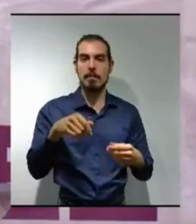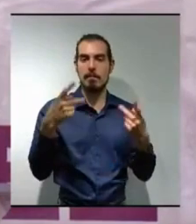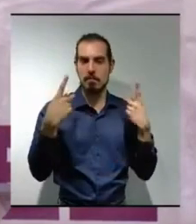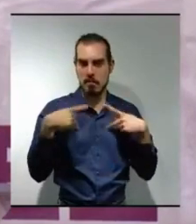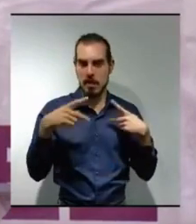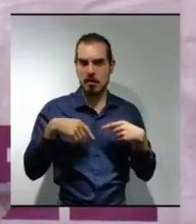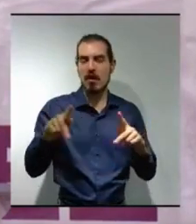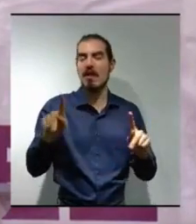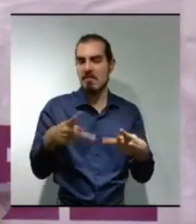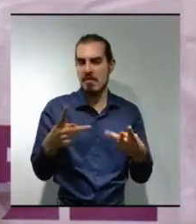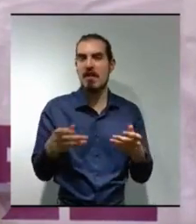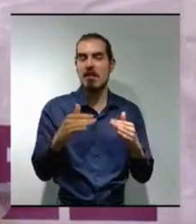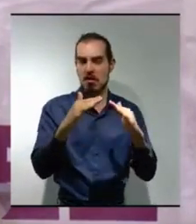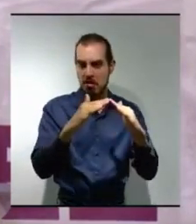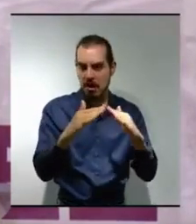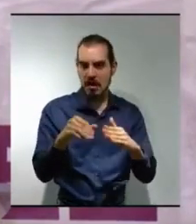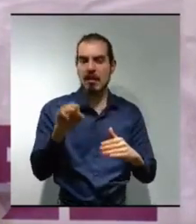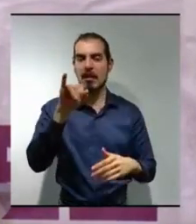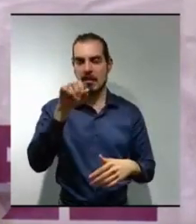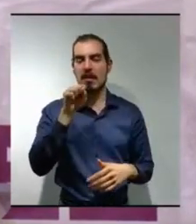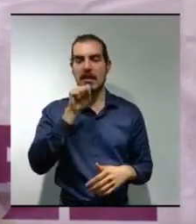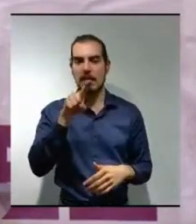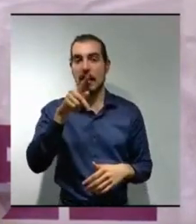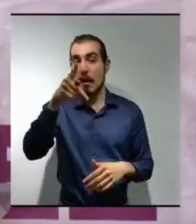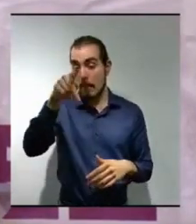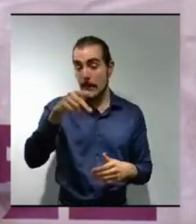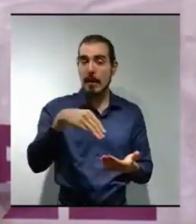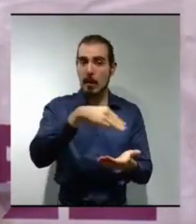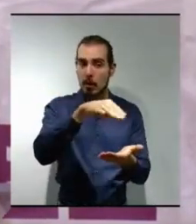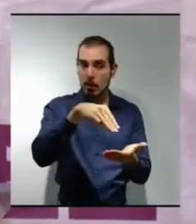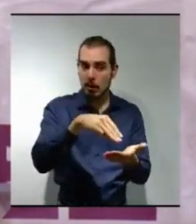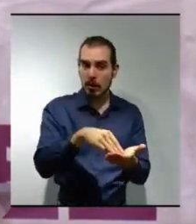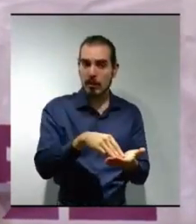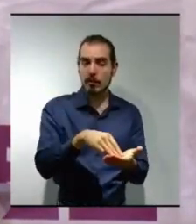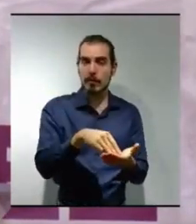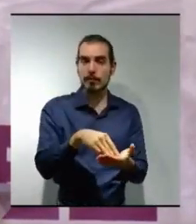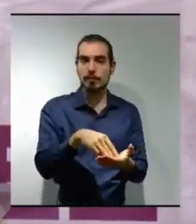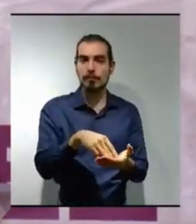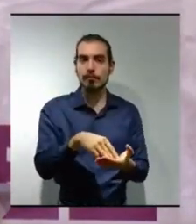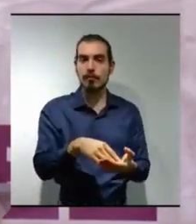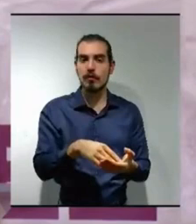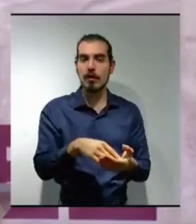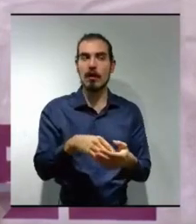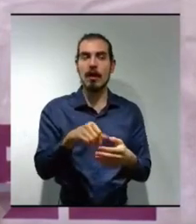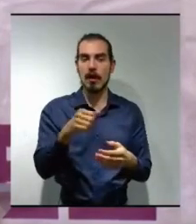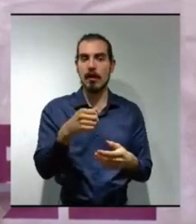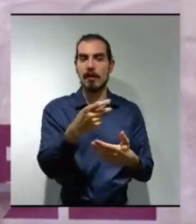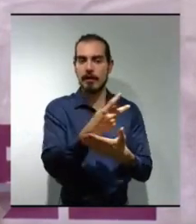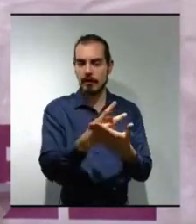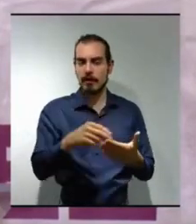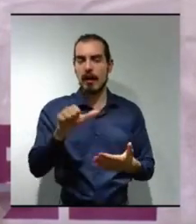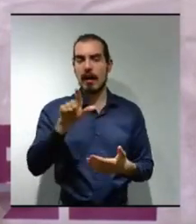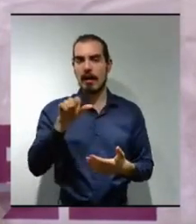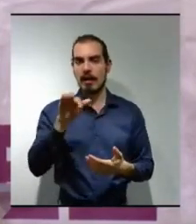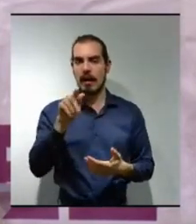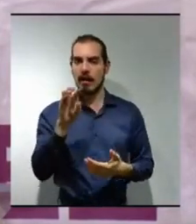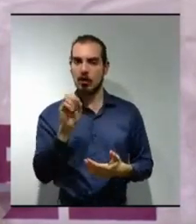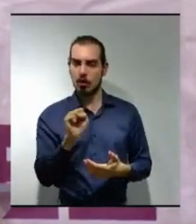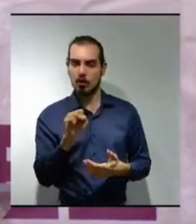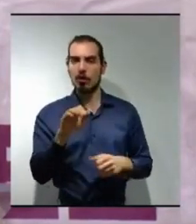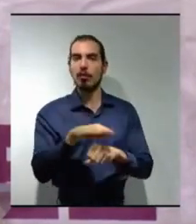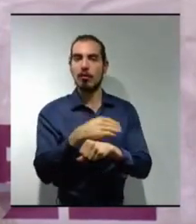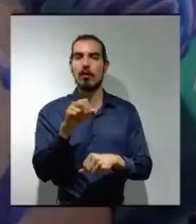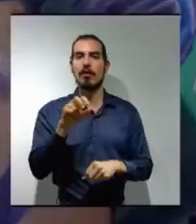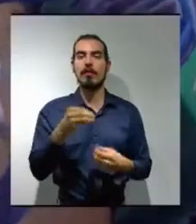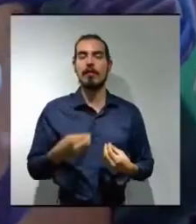colocar. Dentro de lo que es el municipio, pues todavía contamos con viviendas a través del programa de Aliados por la Vivienda.